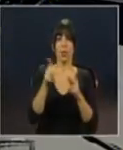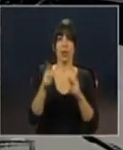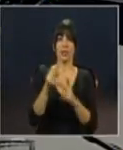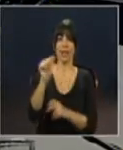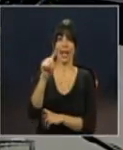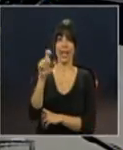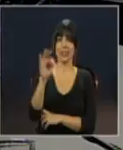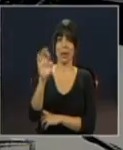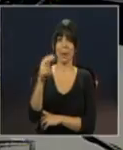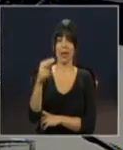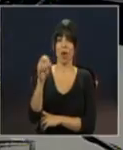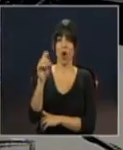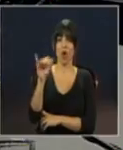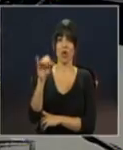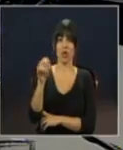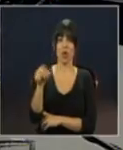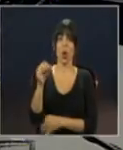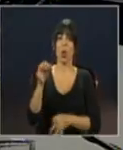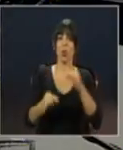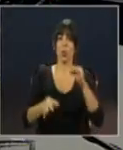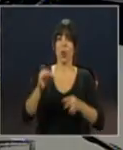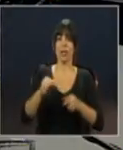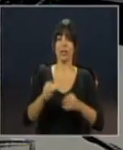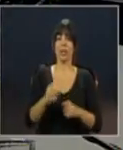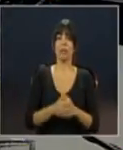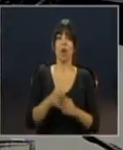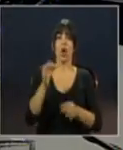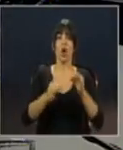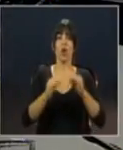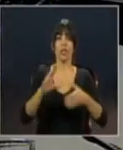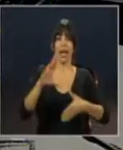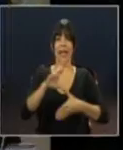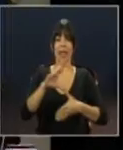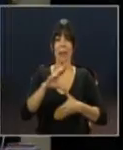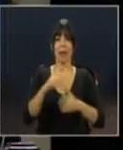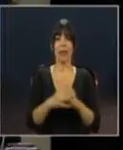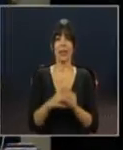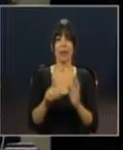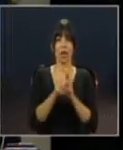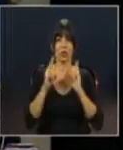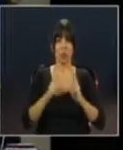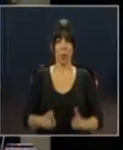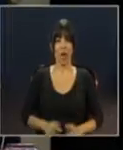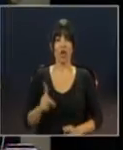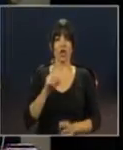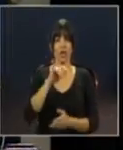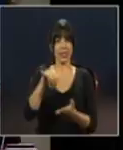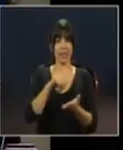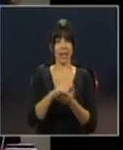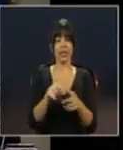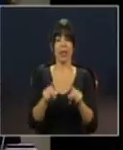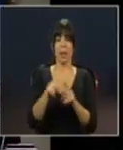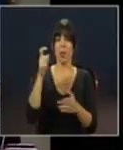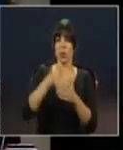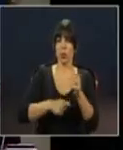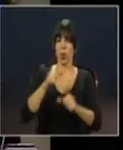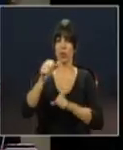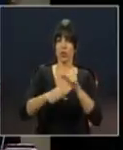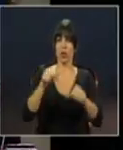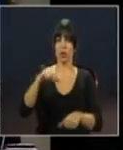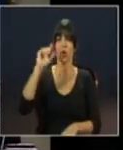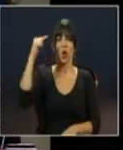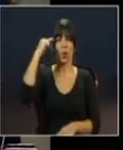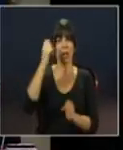Benito como jueza de la Corte Interamericana de Derechos Humanos en San José. También deseo recordar el denodado esfuerzo que hizo este